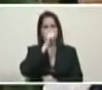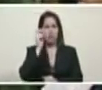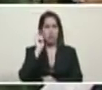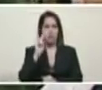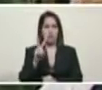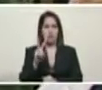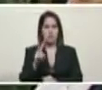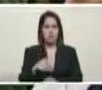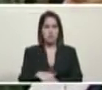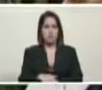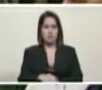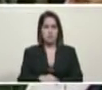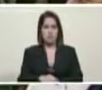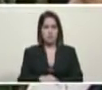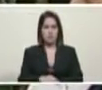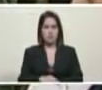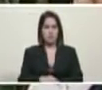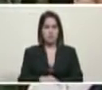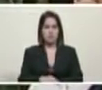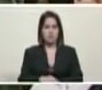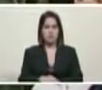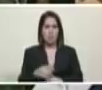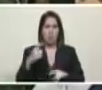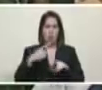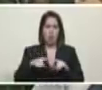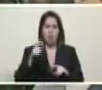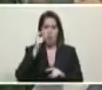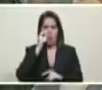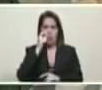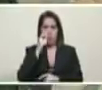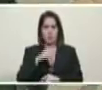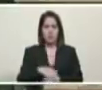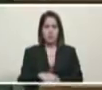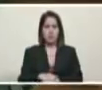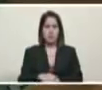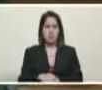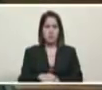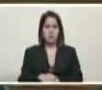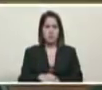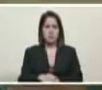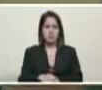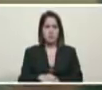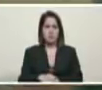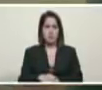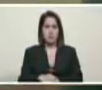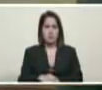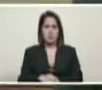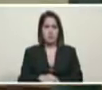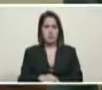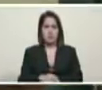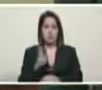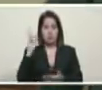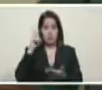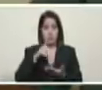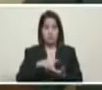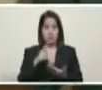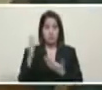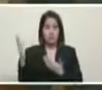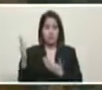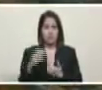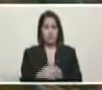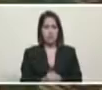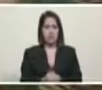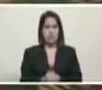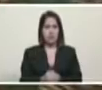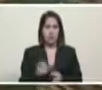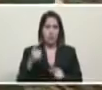Núñez Martínez, el teniente Benny Daniel Ortiz Querales, presente también acá en el Salón Simón